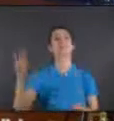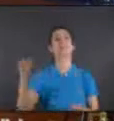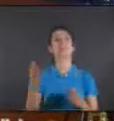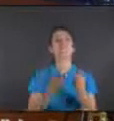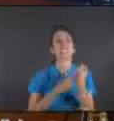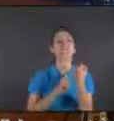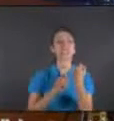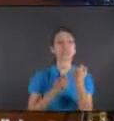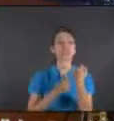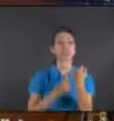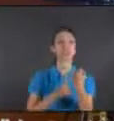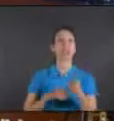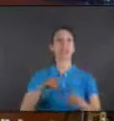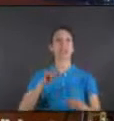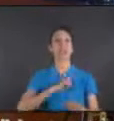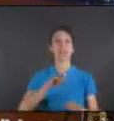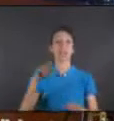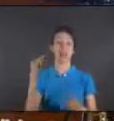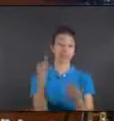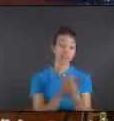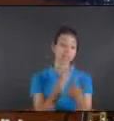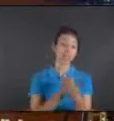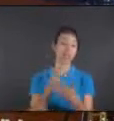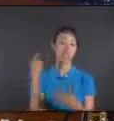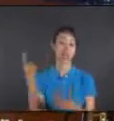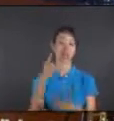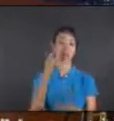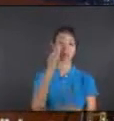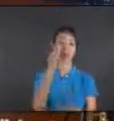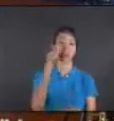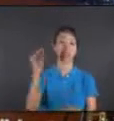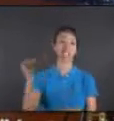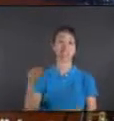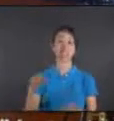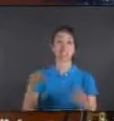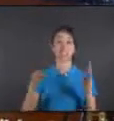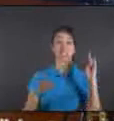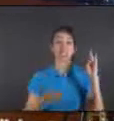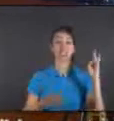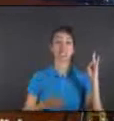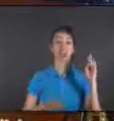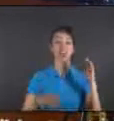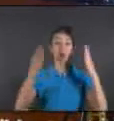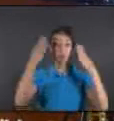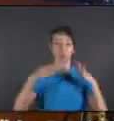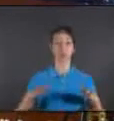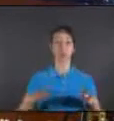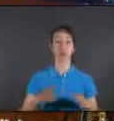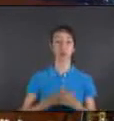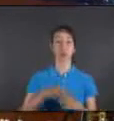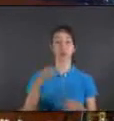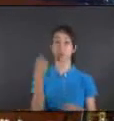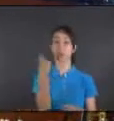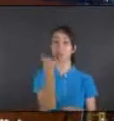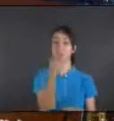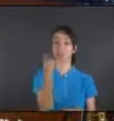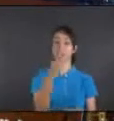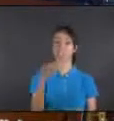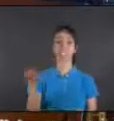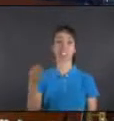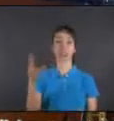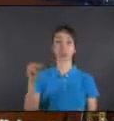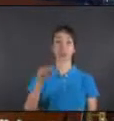asunto. ¿Qué asunto? El asunto era investigar a todos los hombres que se habían casado con